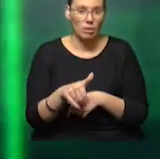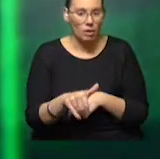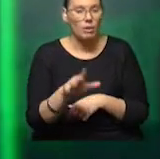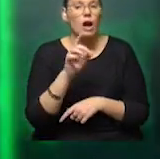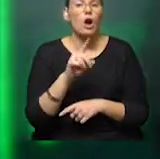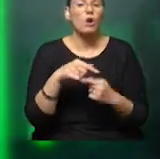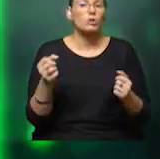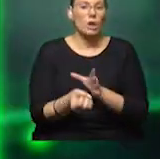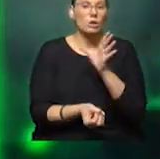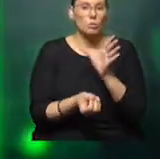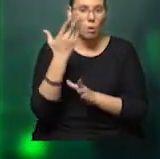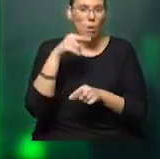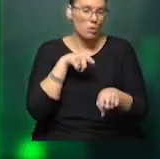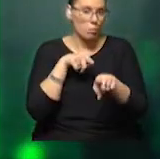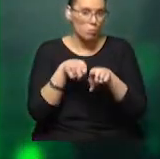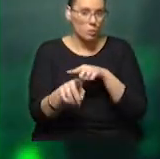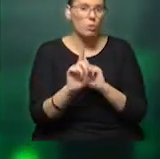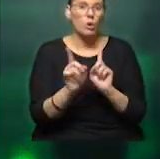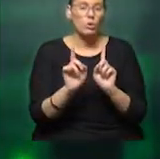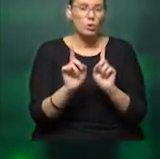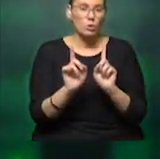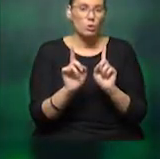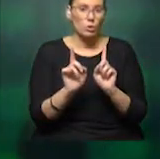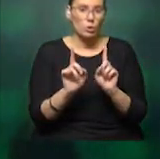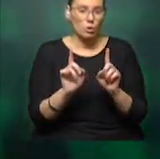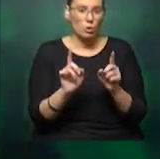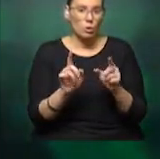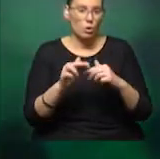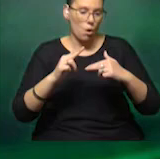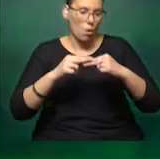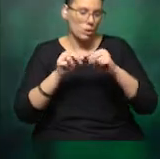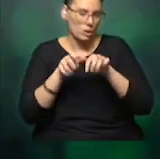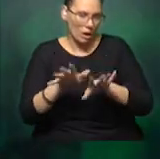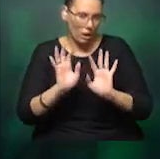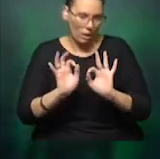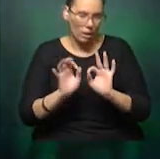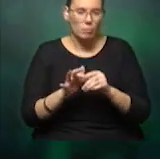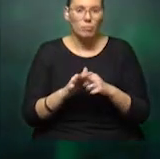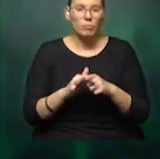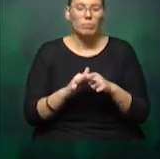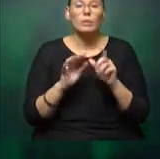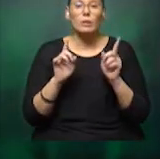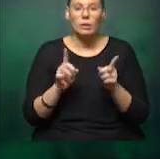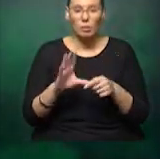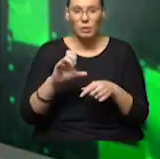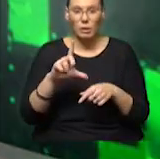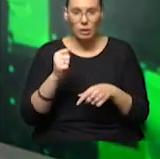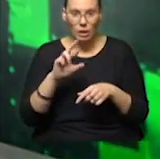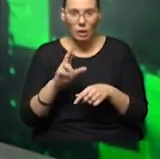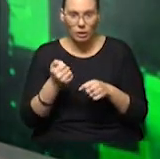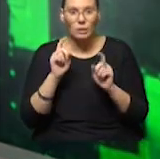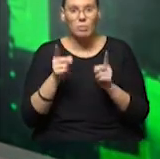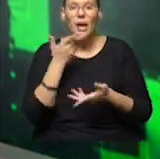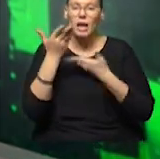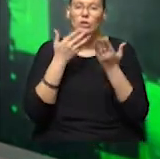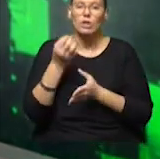pero las voy a sacar en vivo, todavía no digital ni en la web. Clarita también, Clara va, también está estrenando